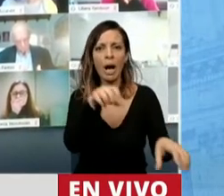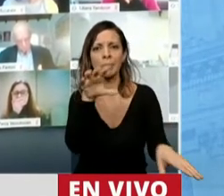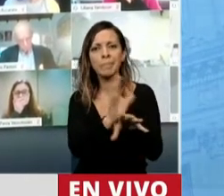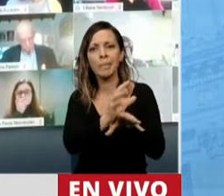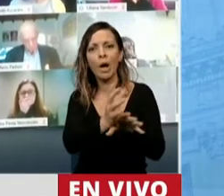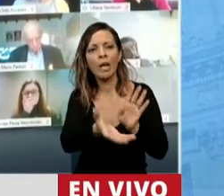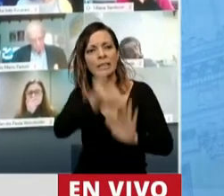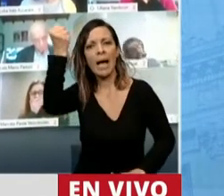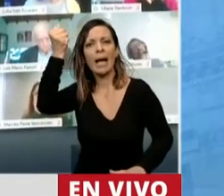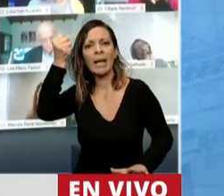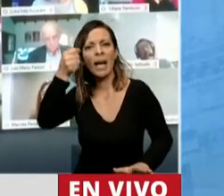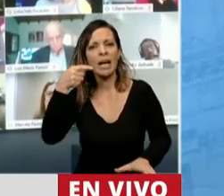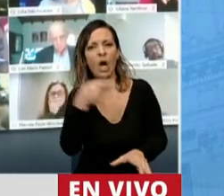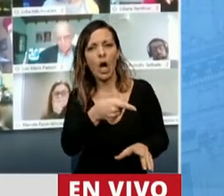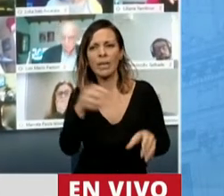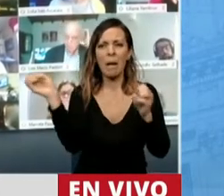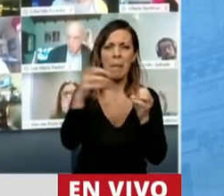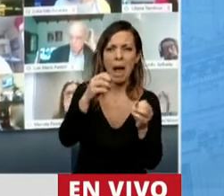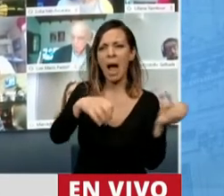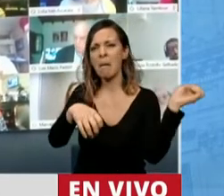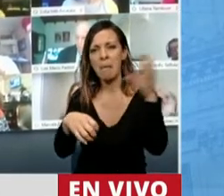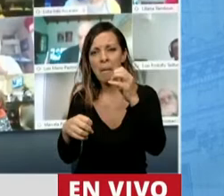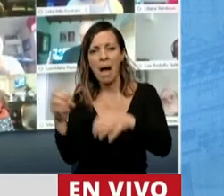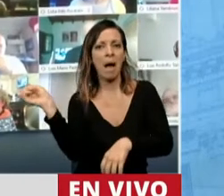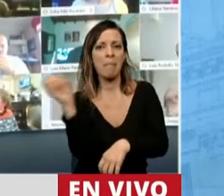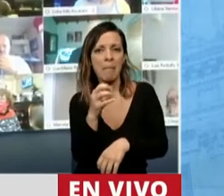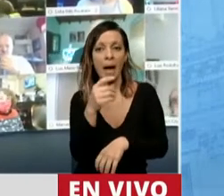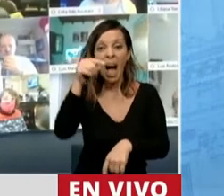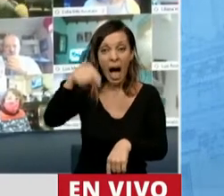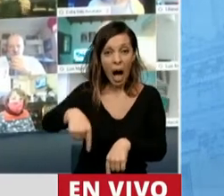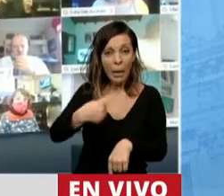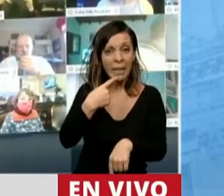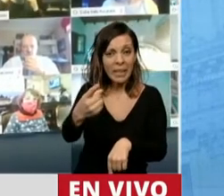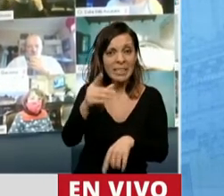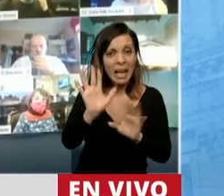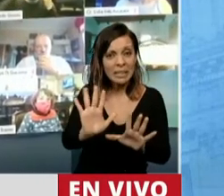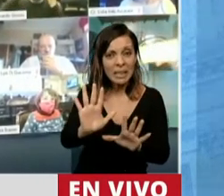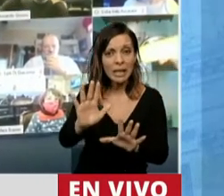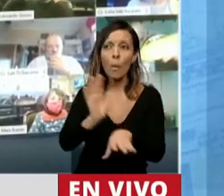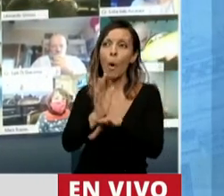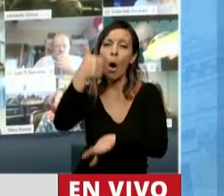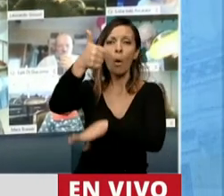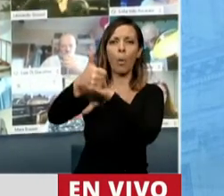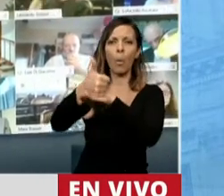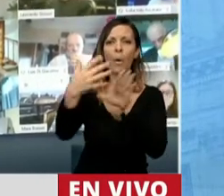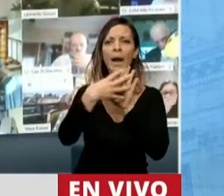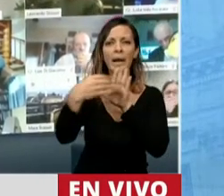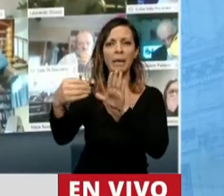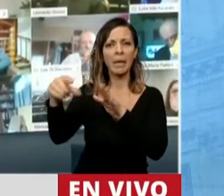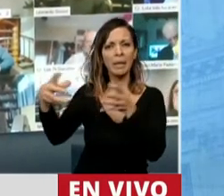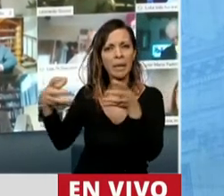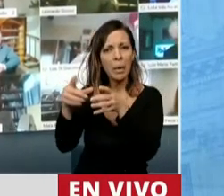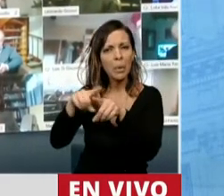la virome, se tiraban piedras, y permitir que ahora se lo ponga como un ejemplo al bloque